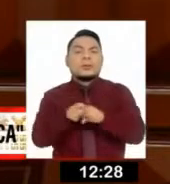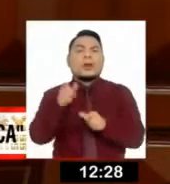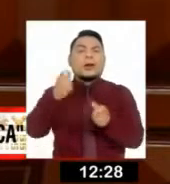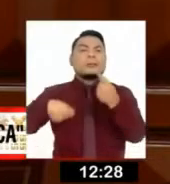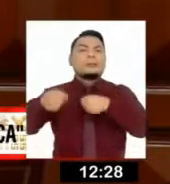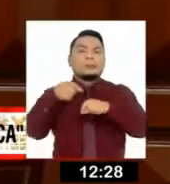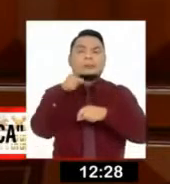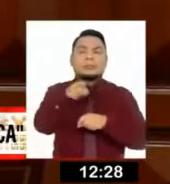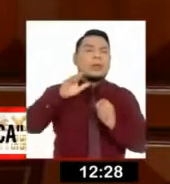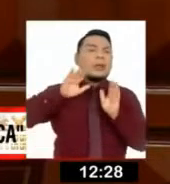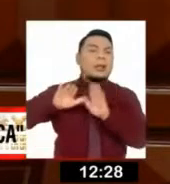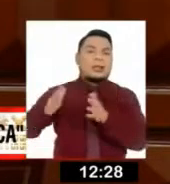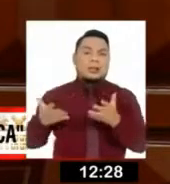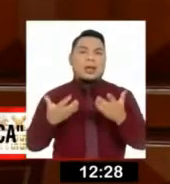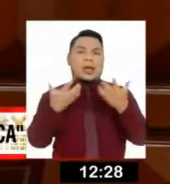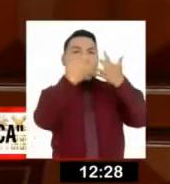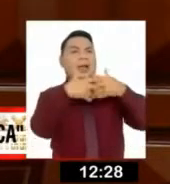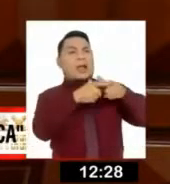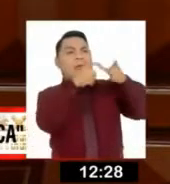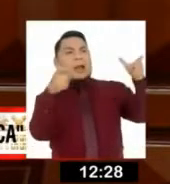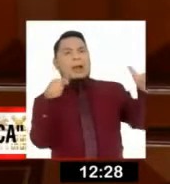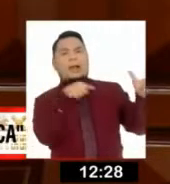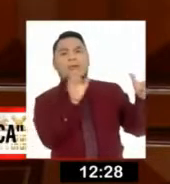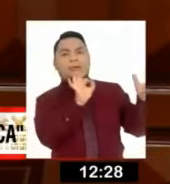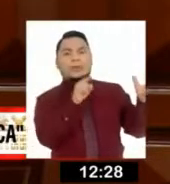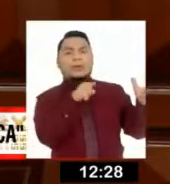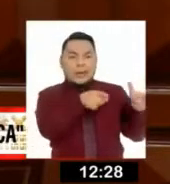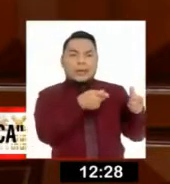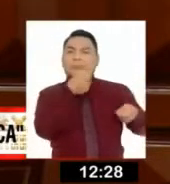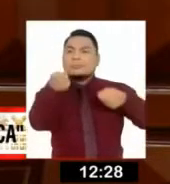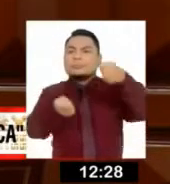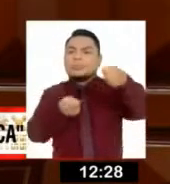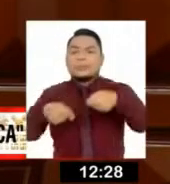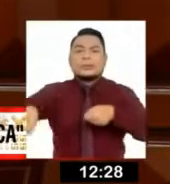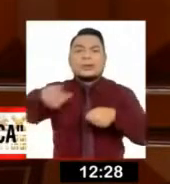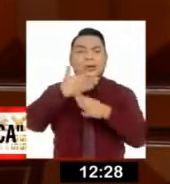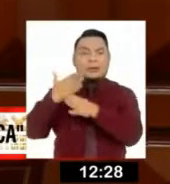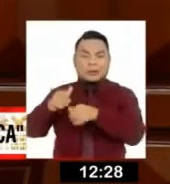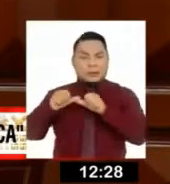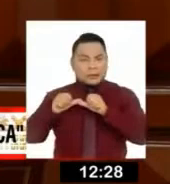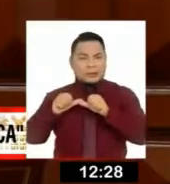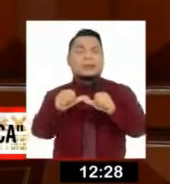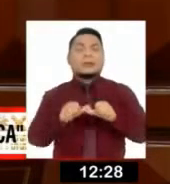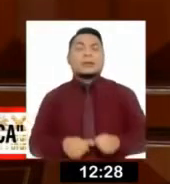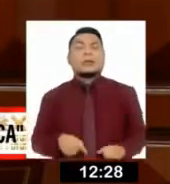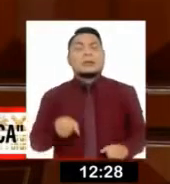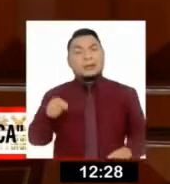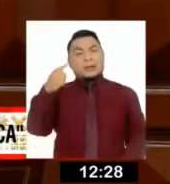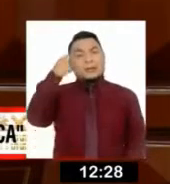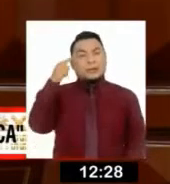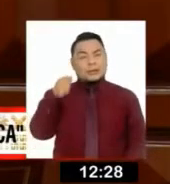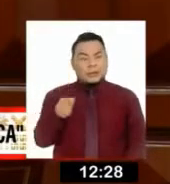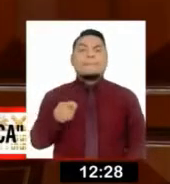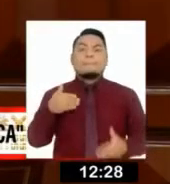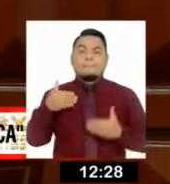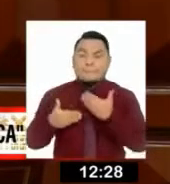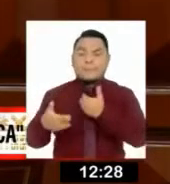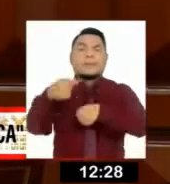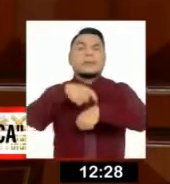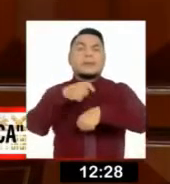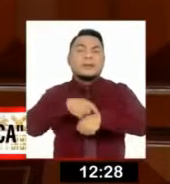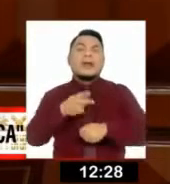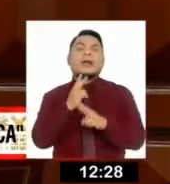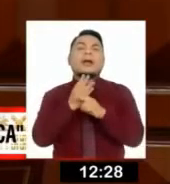consumidores. Por ello, queremos sostenerlos y ampliarlos. En este sentido, ampliaremos los periodos de gracia